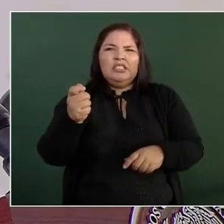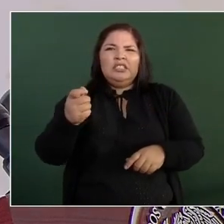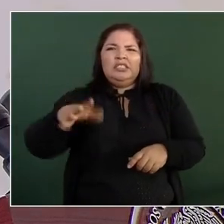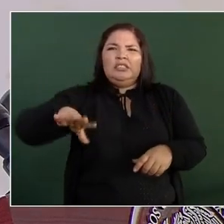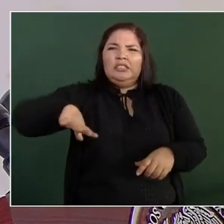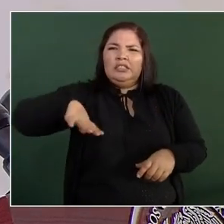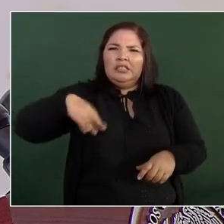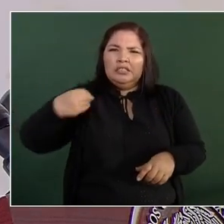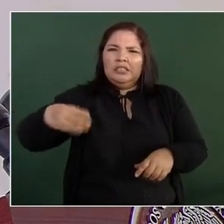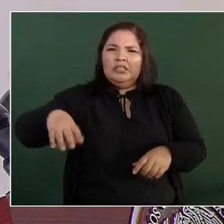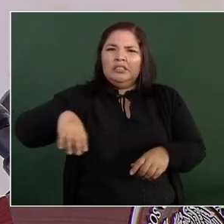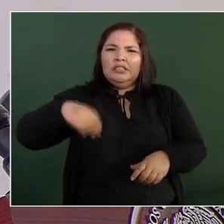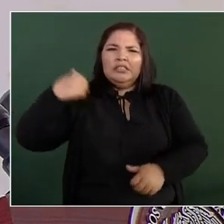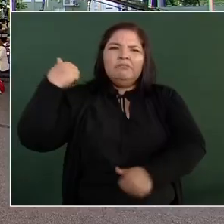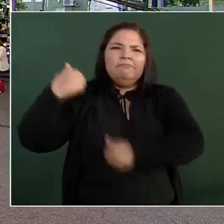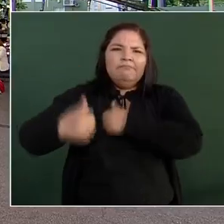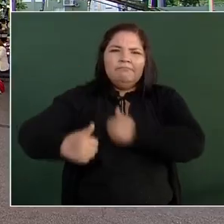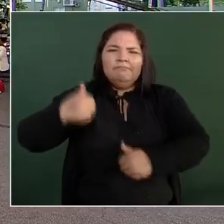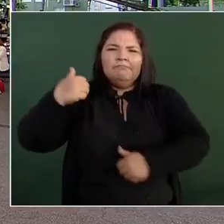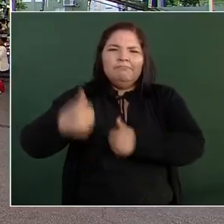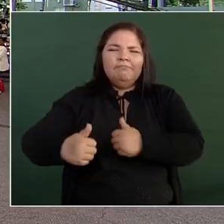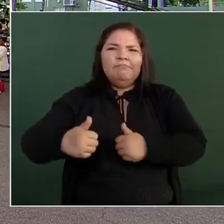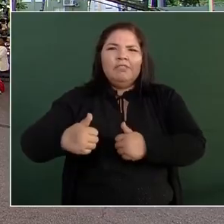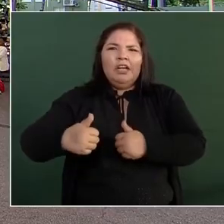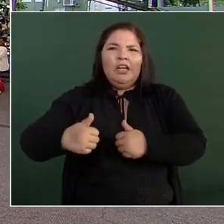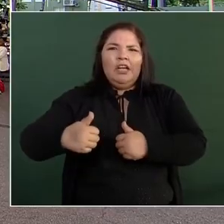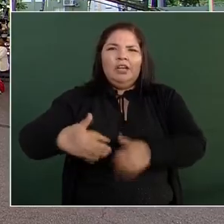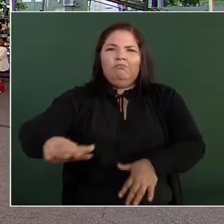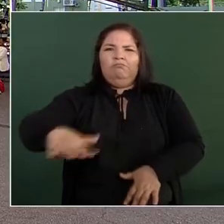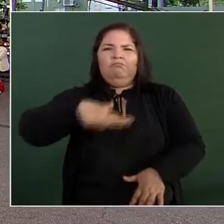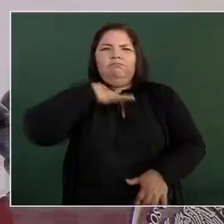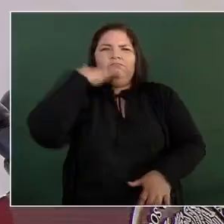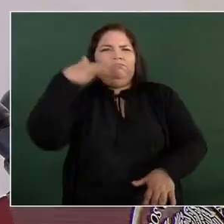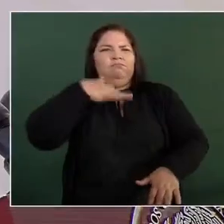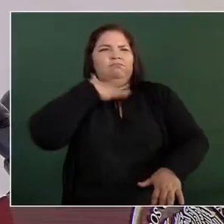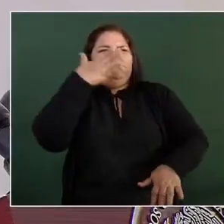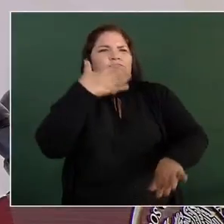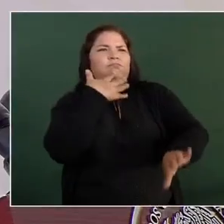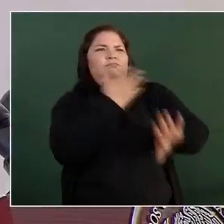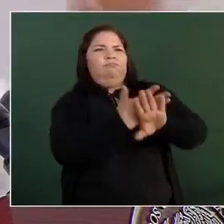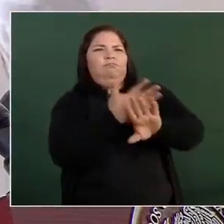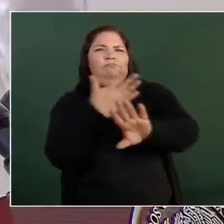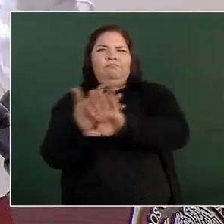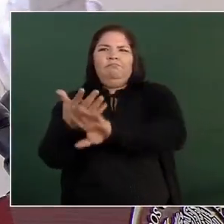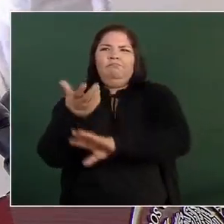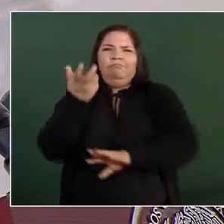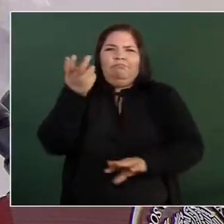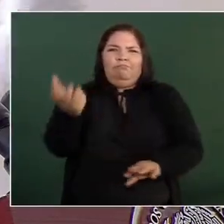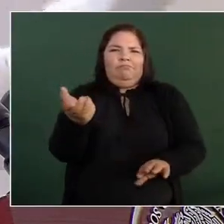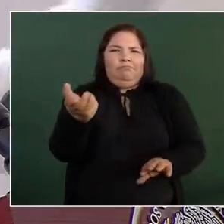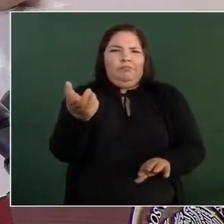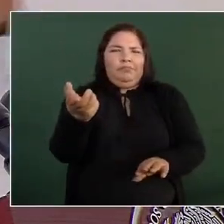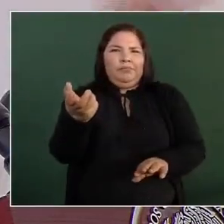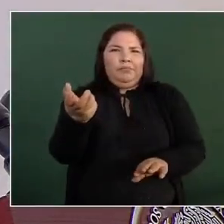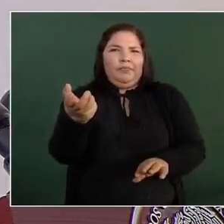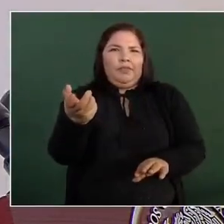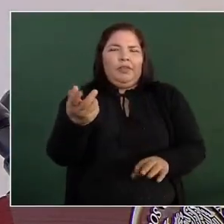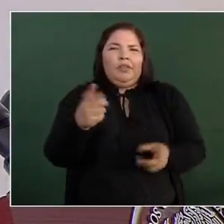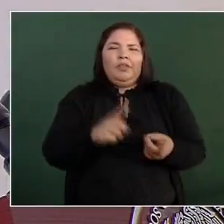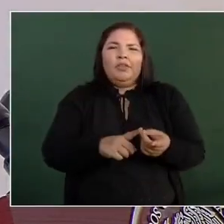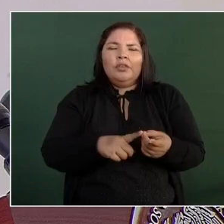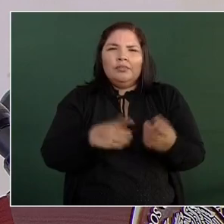pie, levantó el pie el presidente, la lucha contra la corrupción. Entonces estamos luchando contra. ¿Dónde